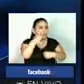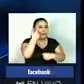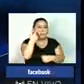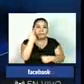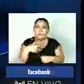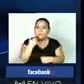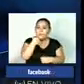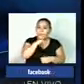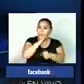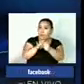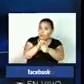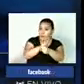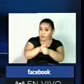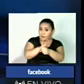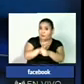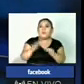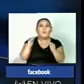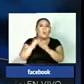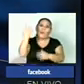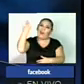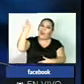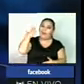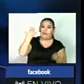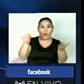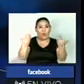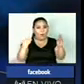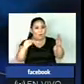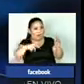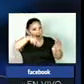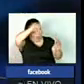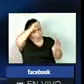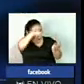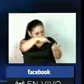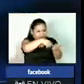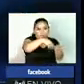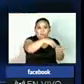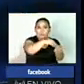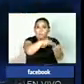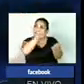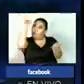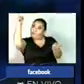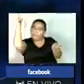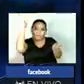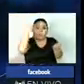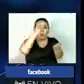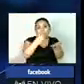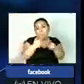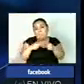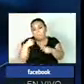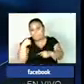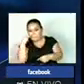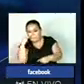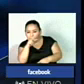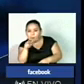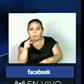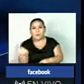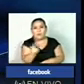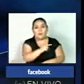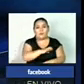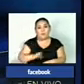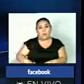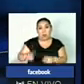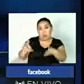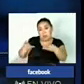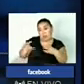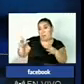como se la dio, dice, a su pueblo en Egipto. Pero parece que los salvadoreños estamos escogiendo contagiarnos y contagiar a